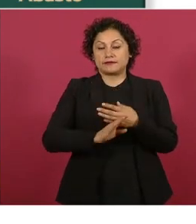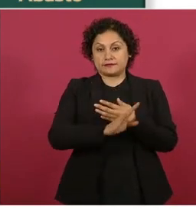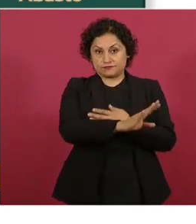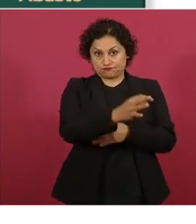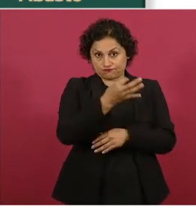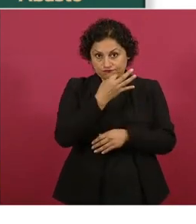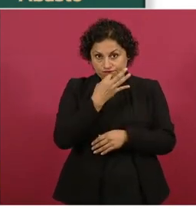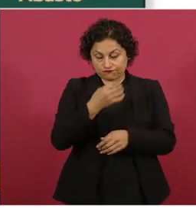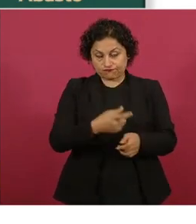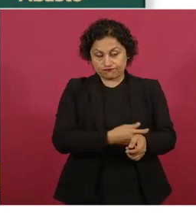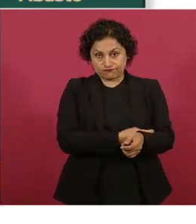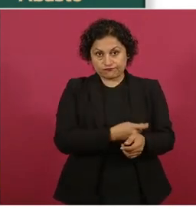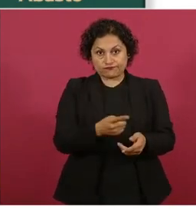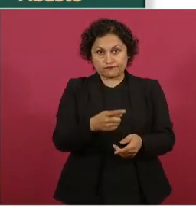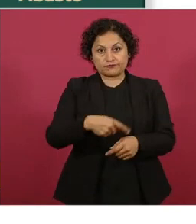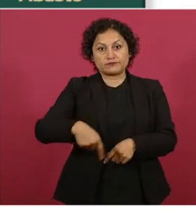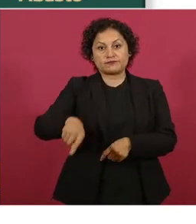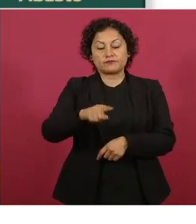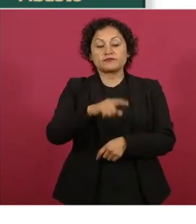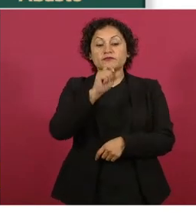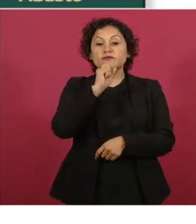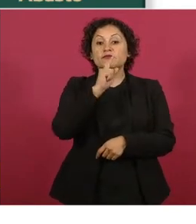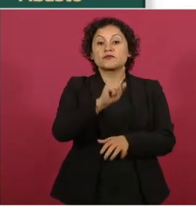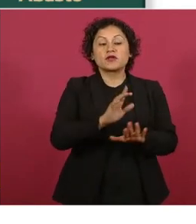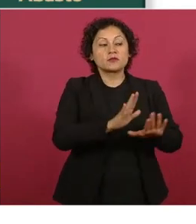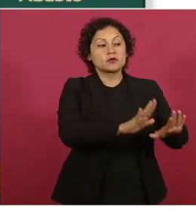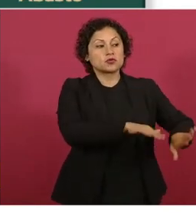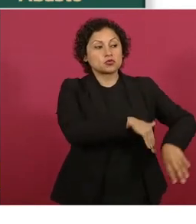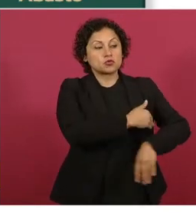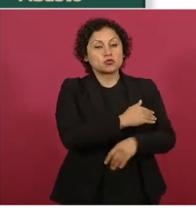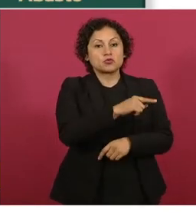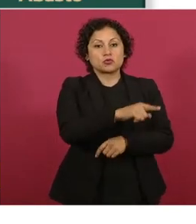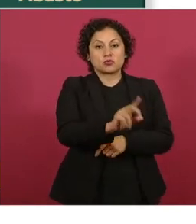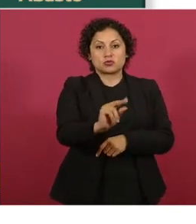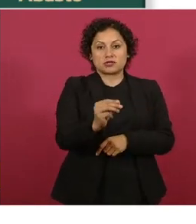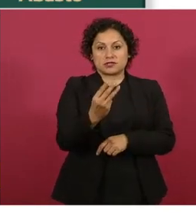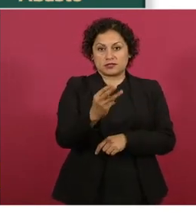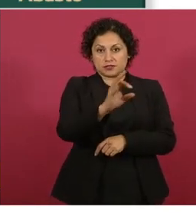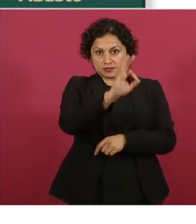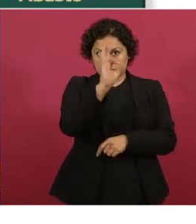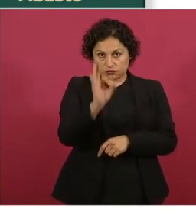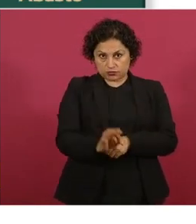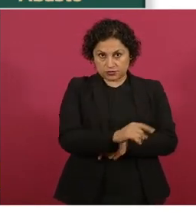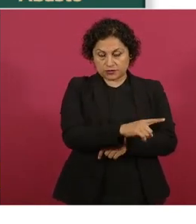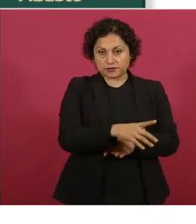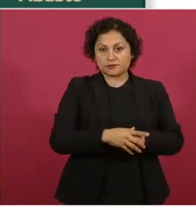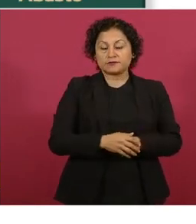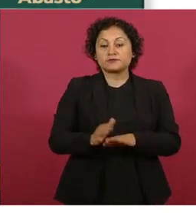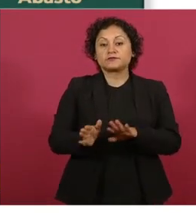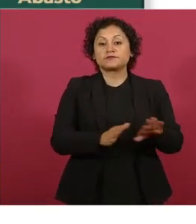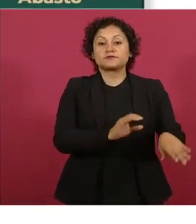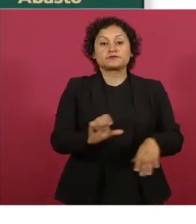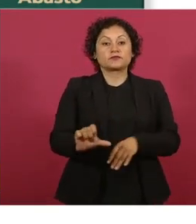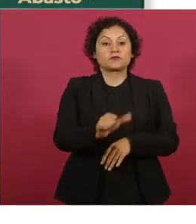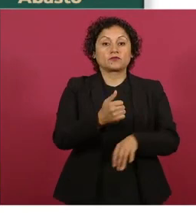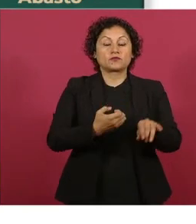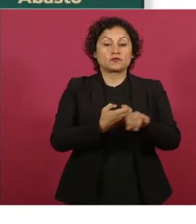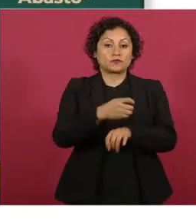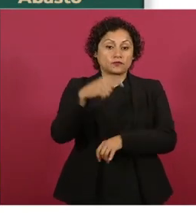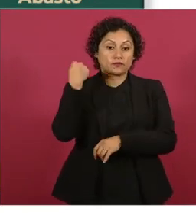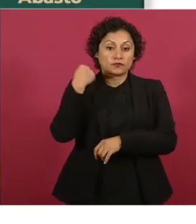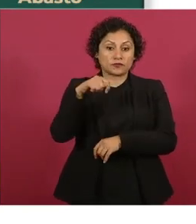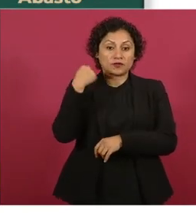social y el surtimiento de piezas hacia los almacenes se reporta en un 83%. En Tabasco se tiene 619